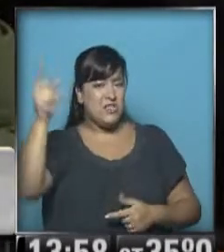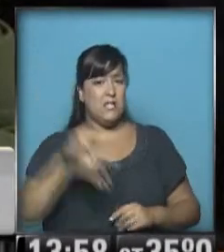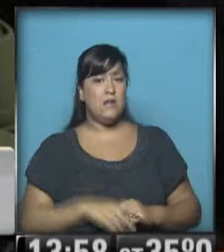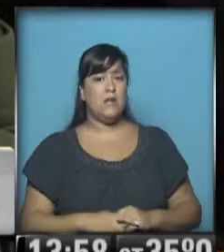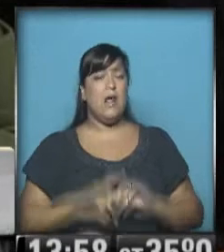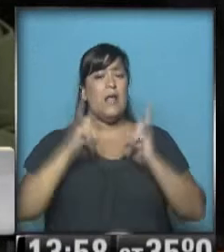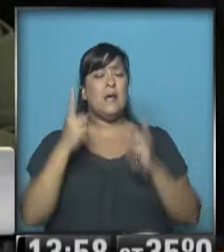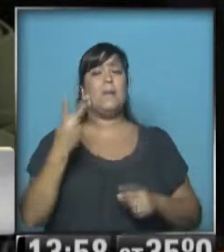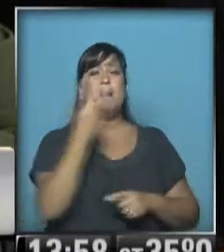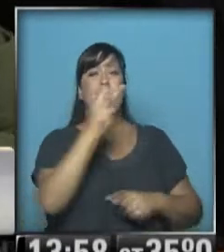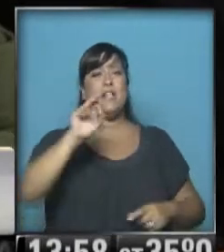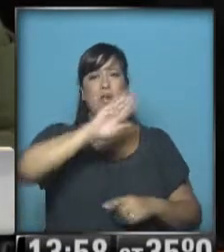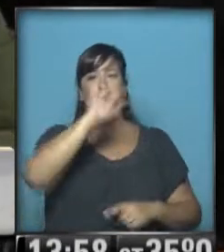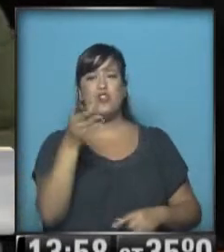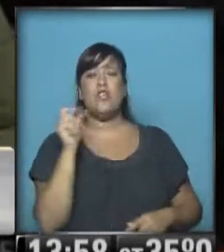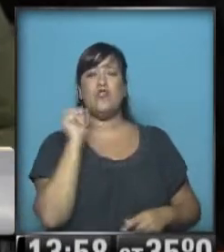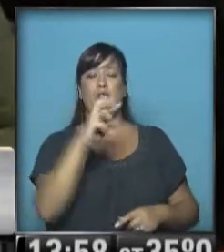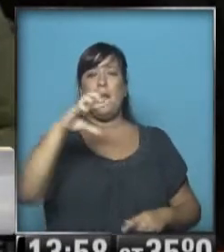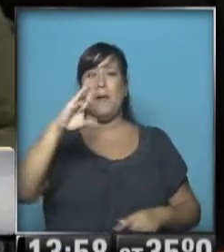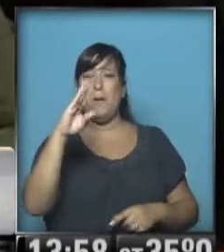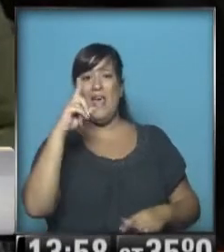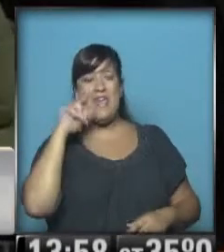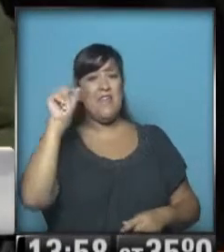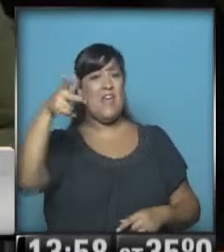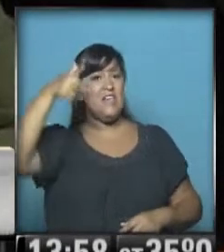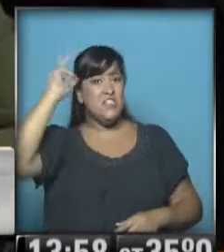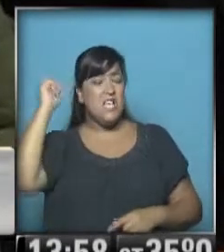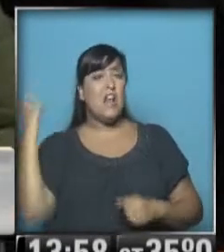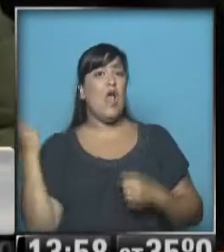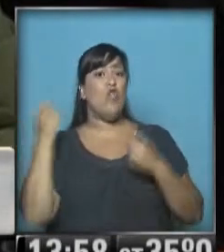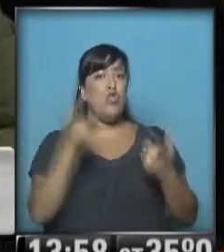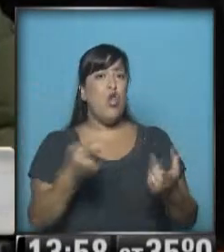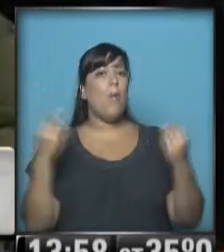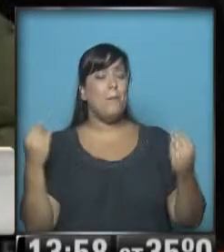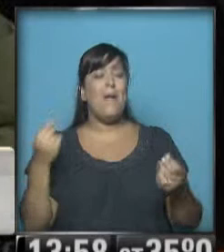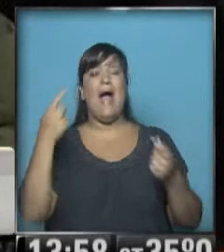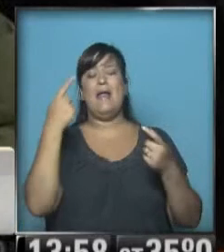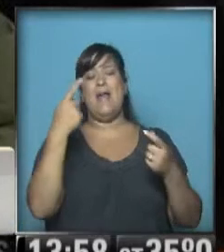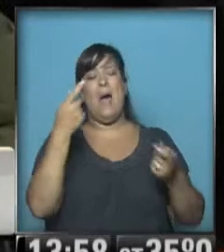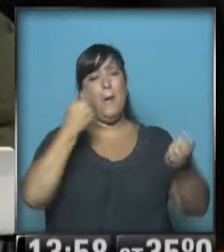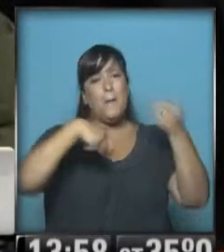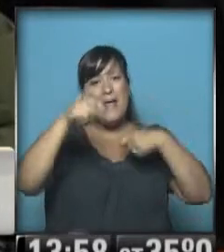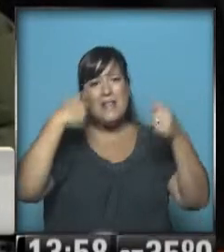Un 20% del Producto Bruto Chileno fue cedido en función de exportaciones de gas